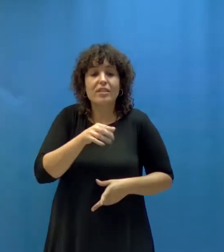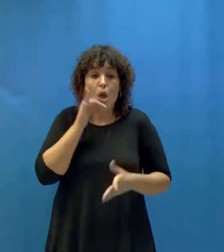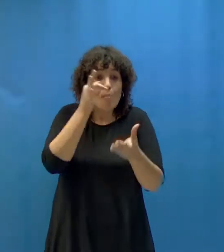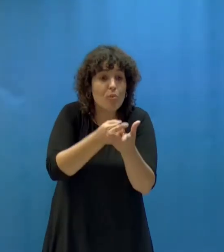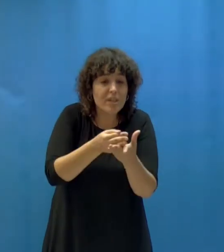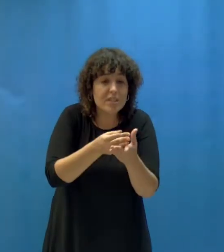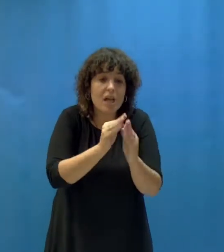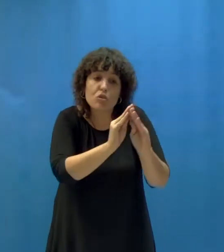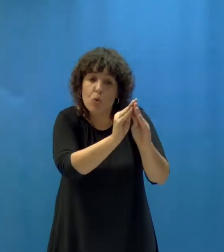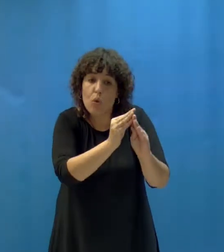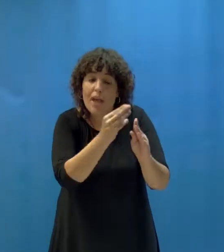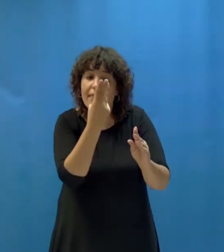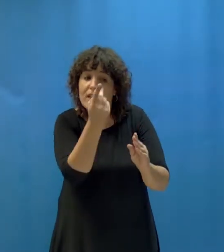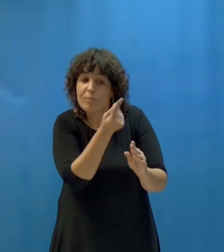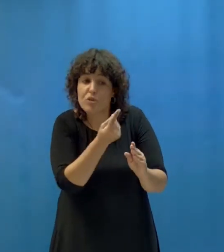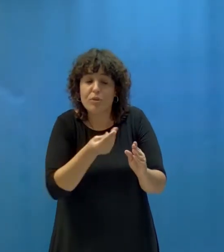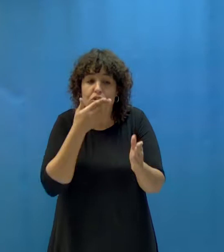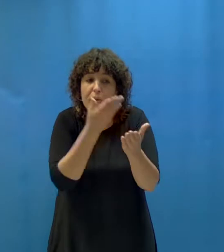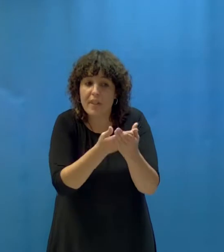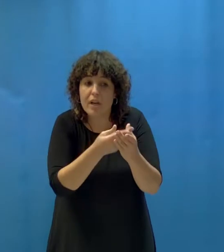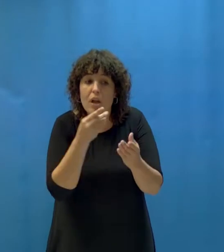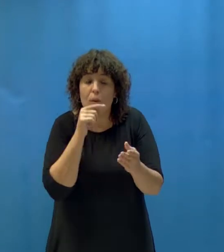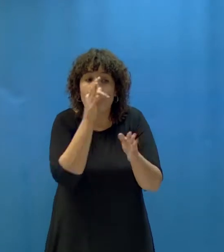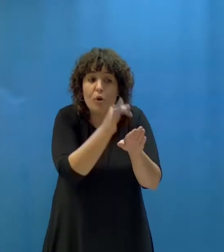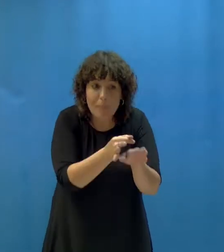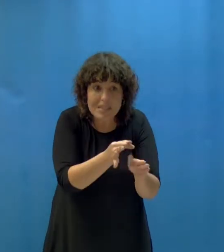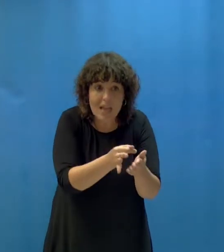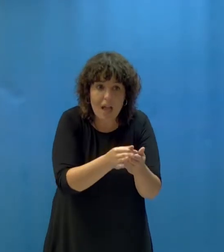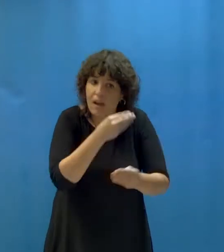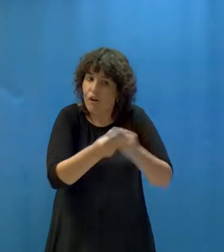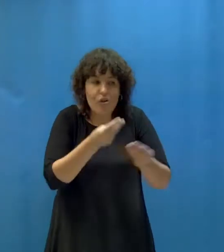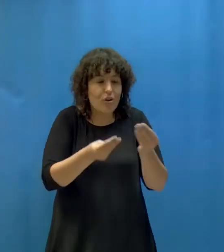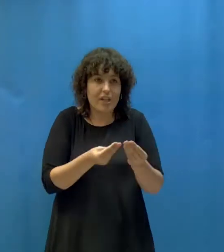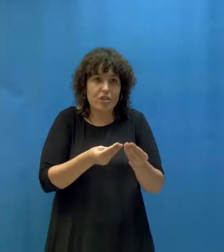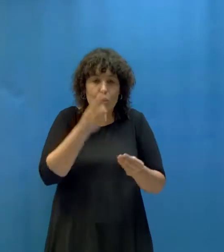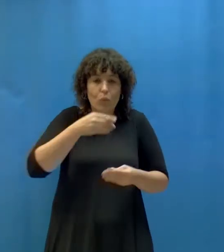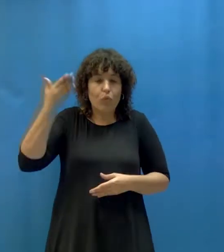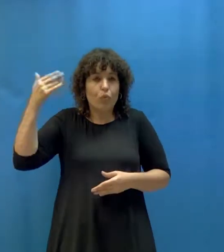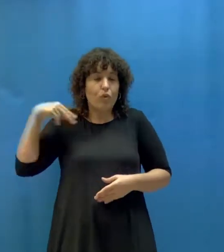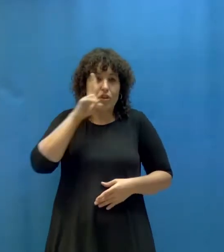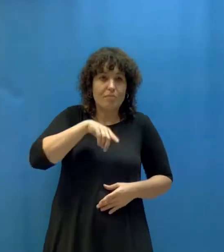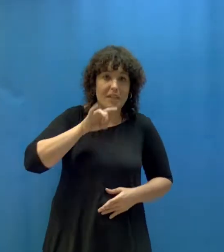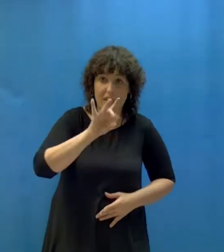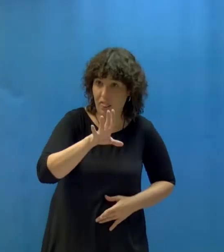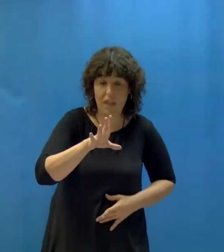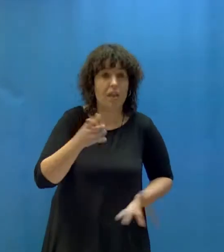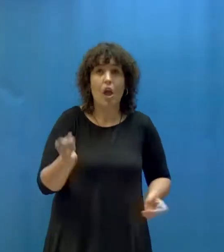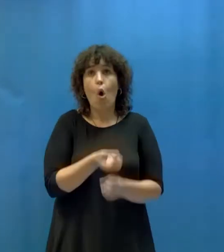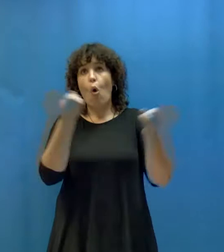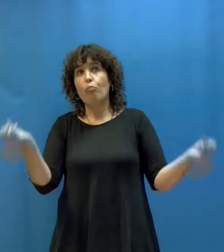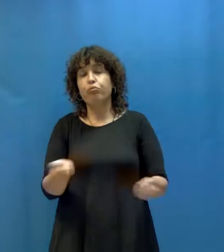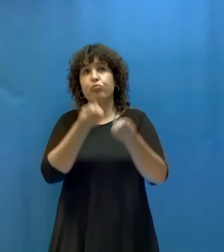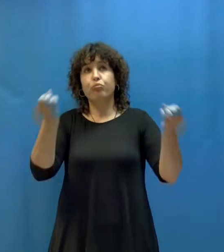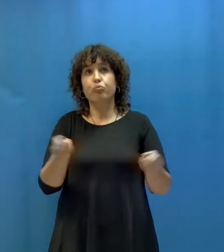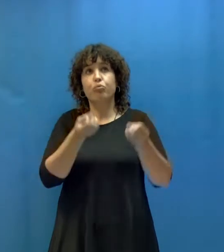pedir 3 presupuestos. Lo acordaron en la Junta de Gobierno de 3 de julio de 2015, lo vendieron a bombo y platillo y una vez más, un